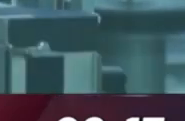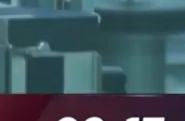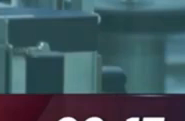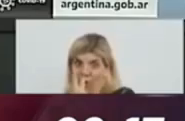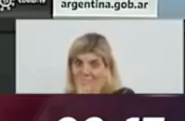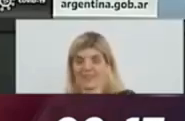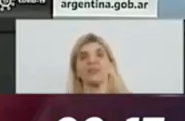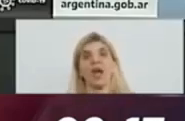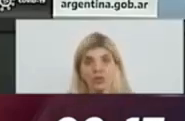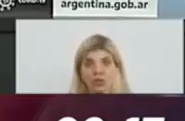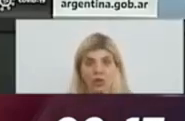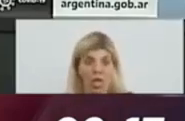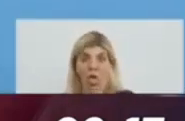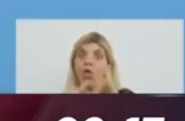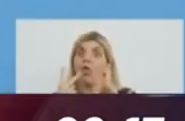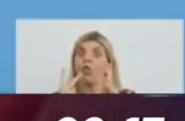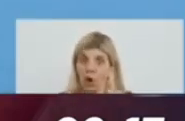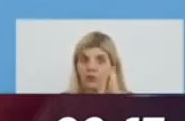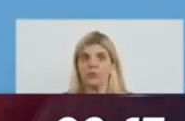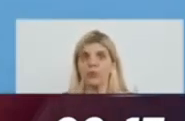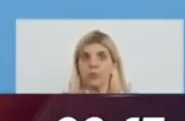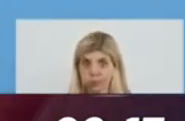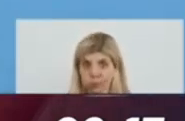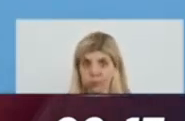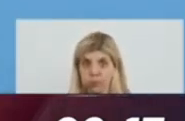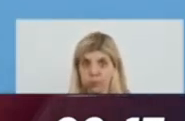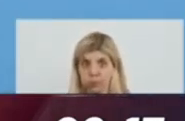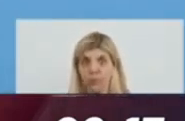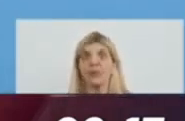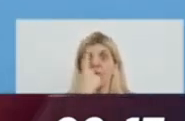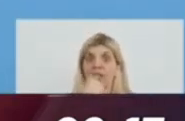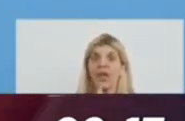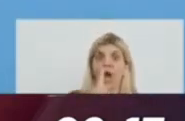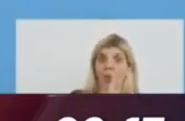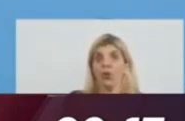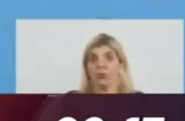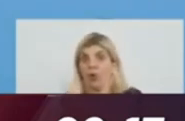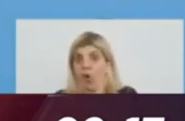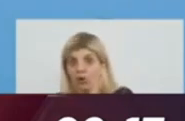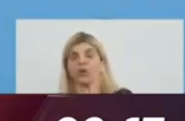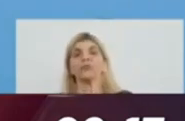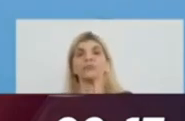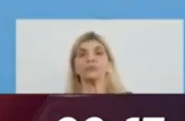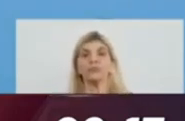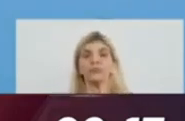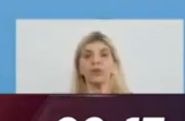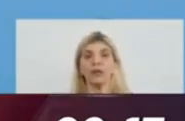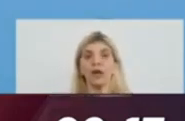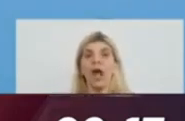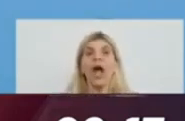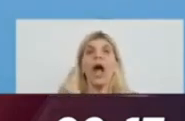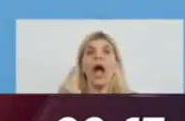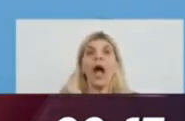las dos vacunas, la del día 1 y la del día 21, a 10 millones